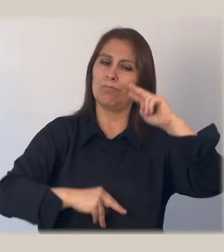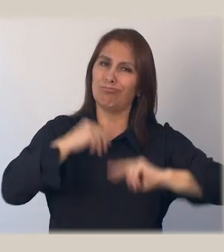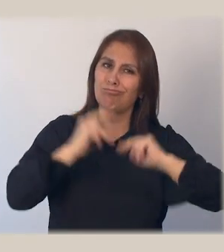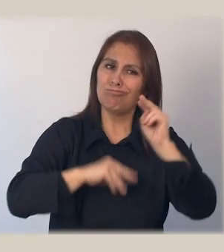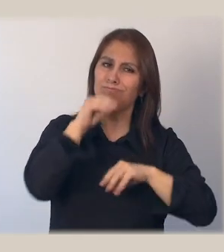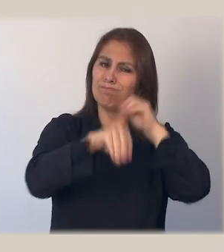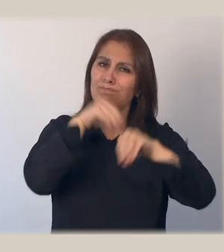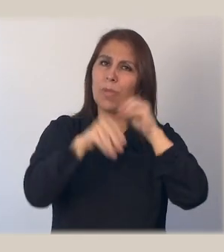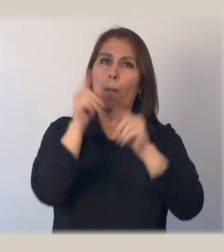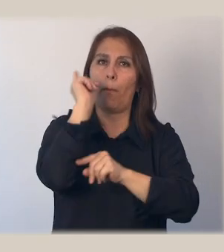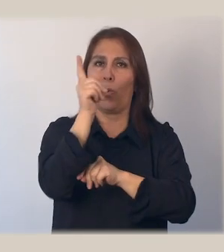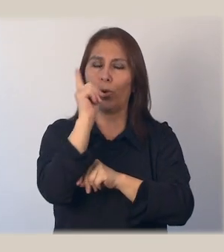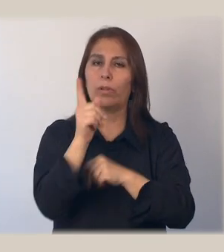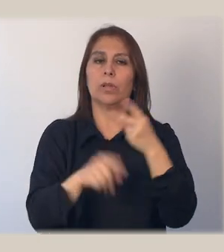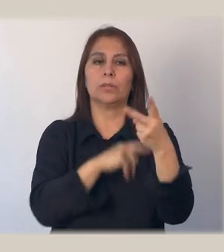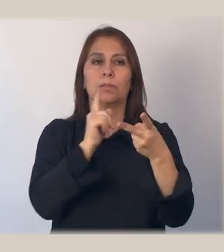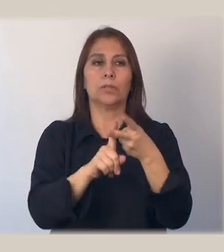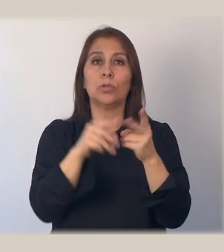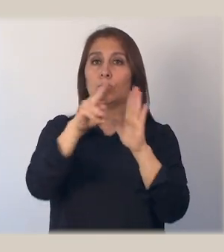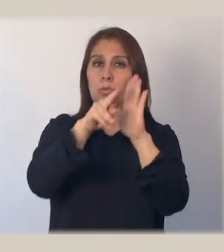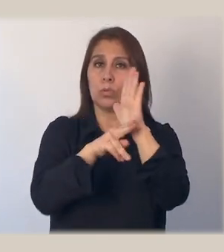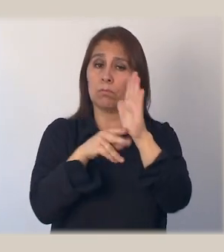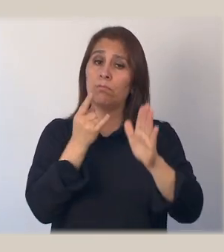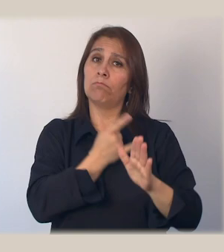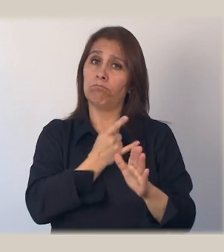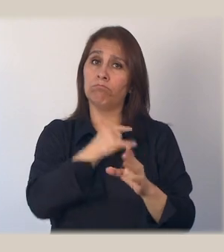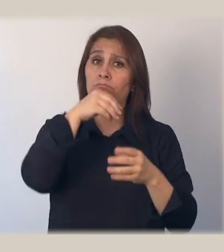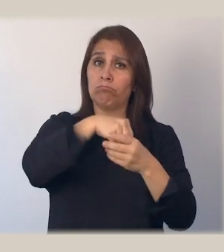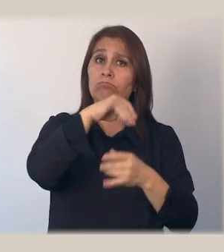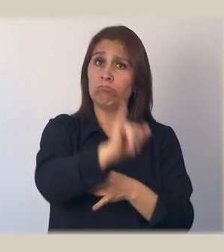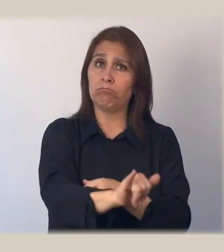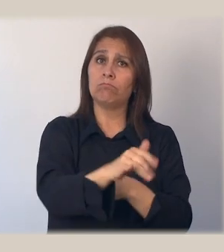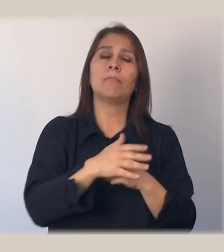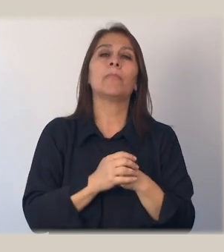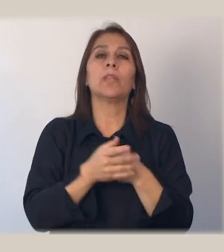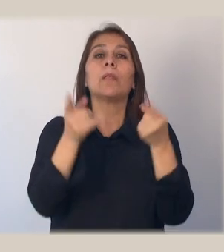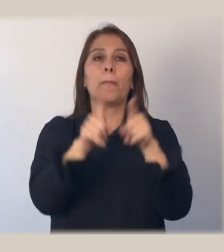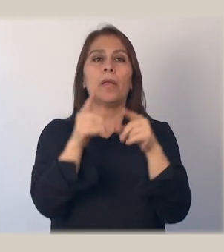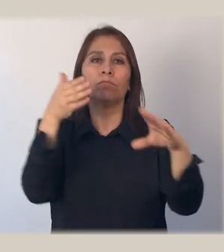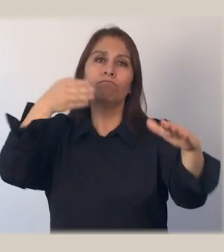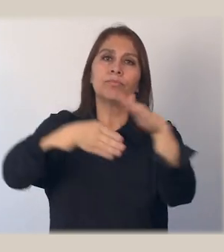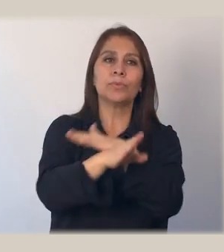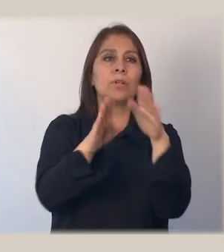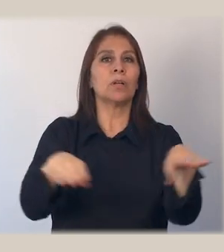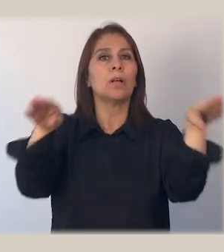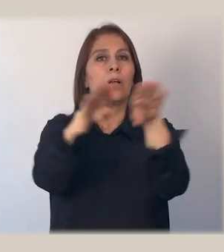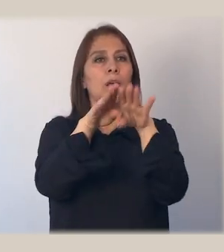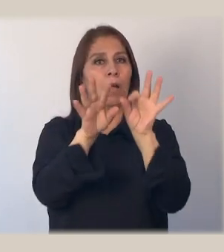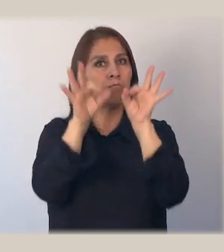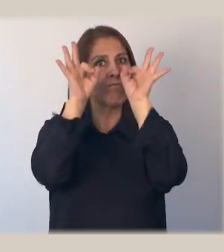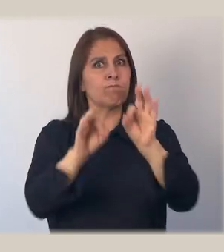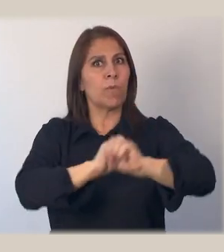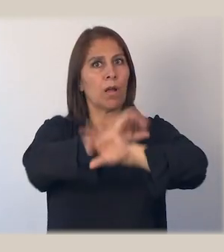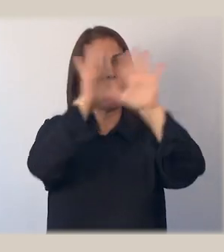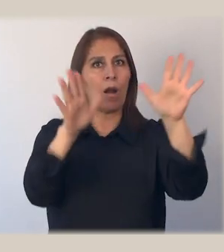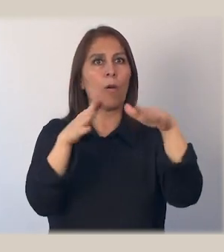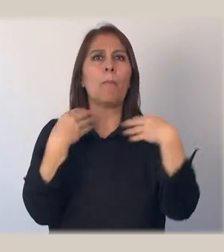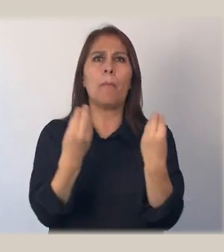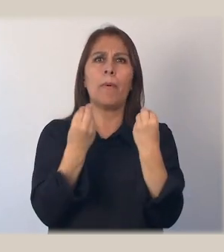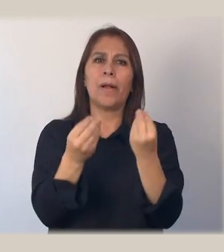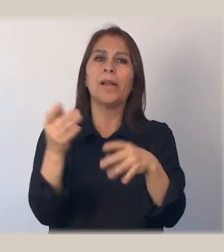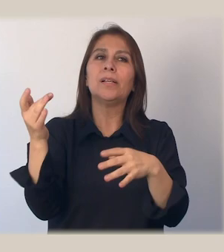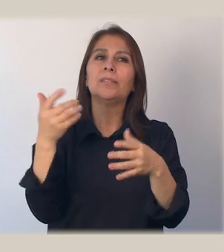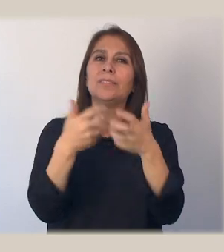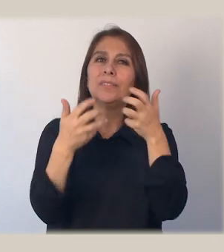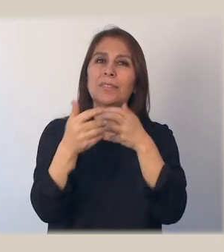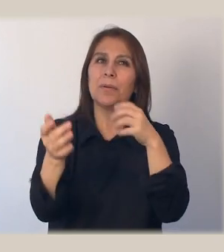políticas, en la normatividad institucional y también ha favorecido el acceso equitativo, transparente y eficiente a los sistemas de estímulos